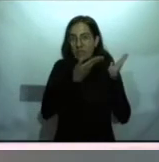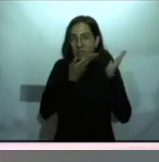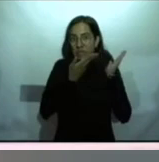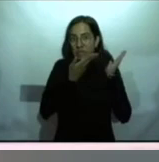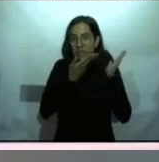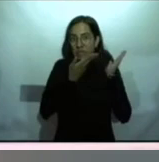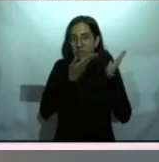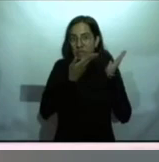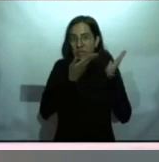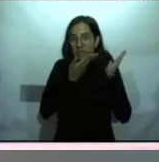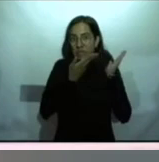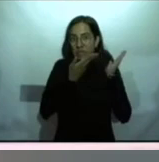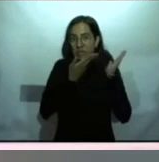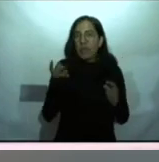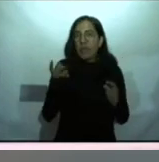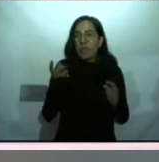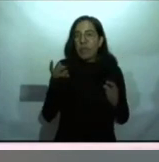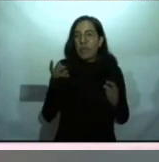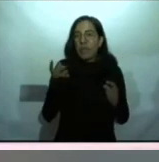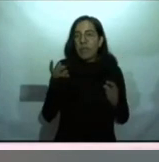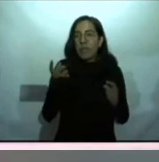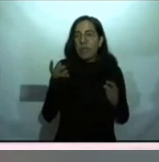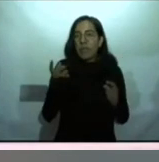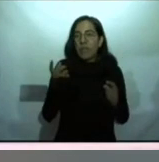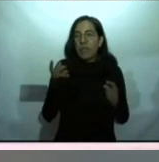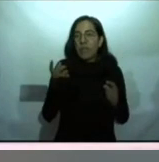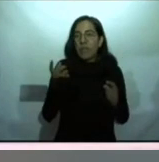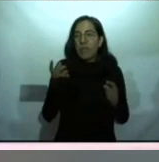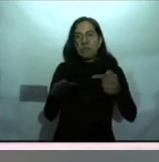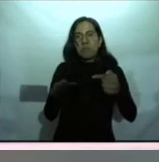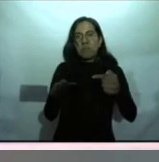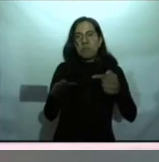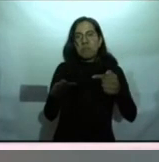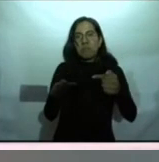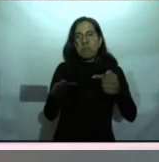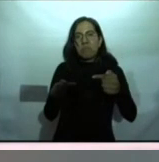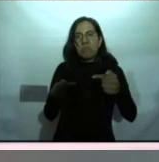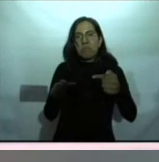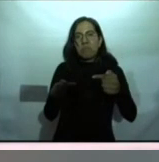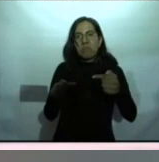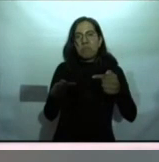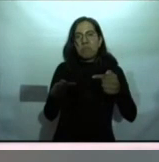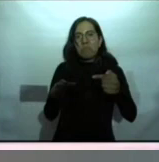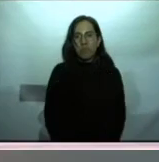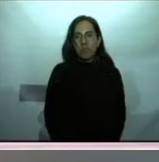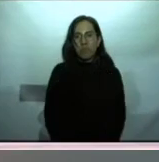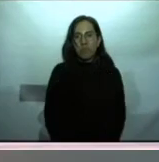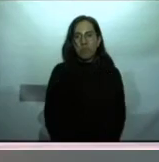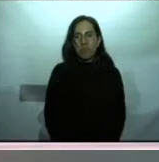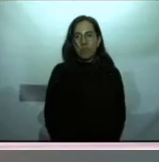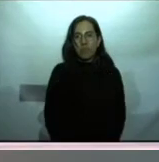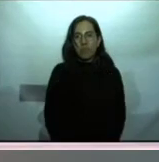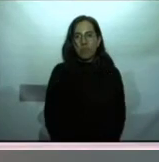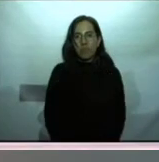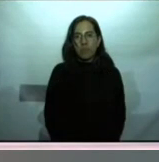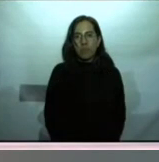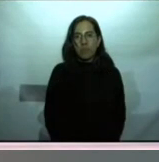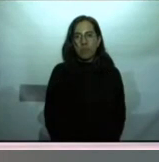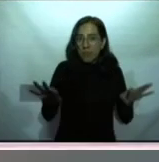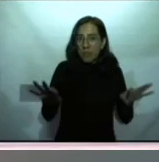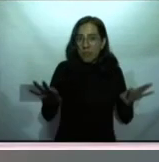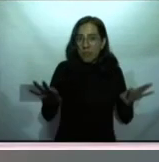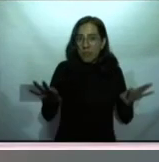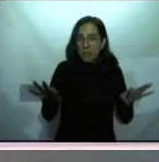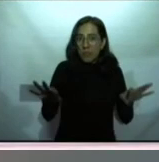a haber avanzado y nosotros vamos a continuar. Pero no se nos debe olvidar que la seguridad de